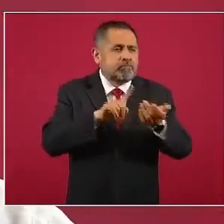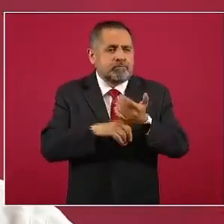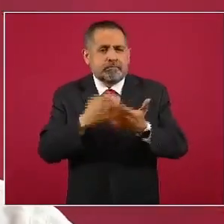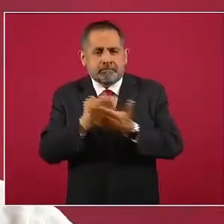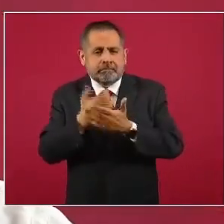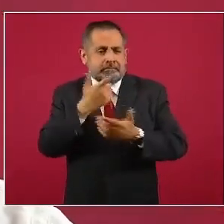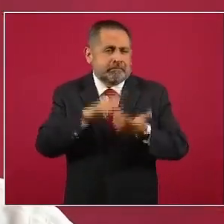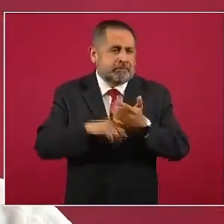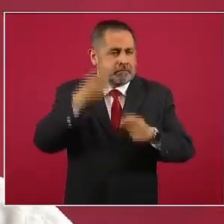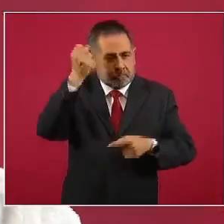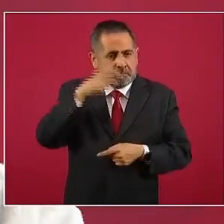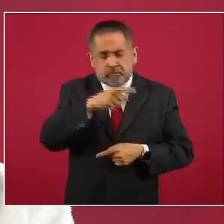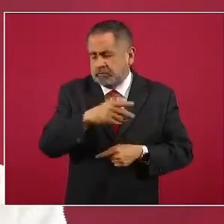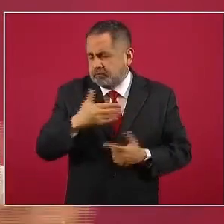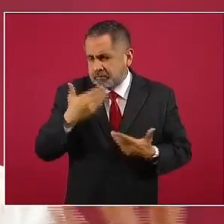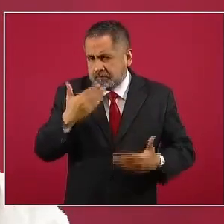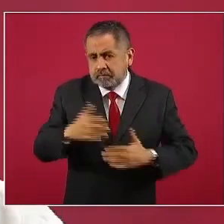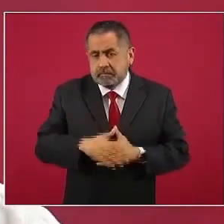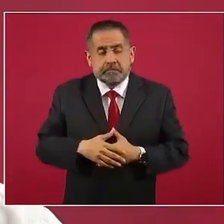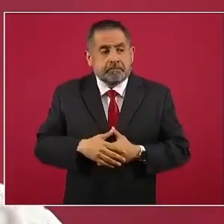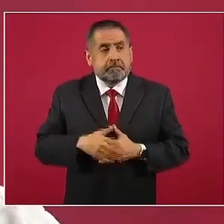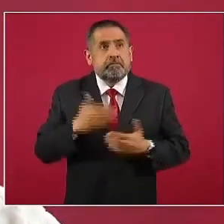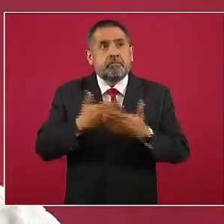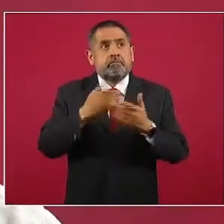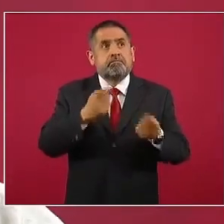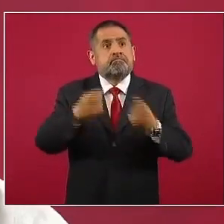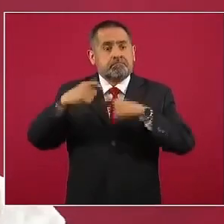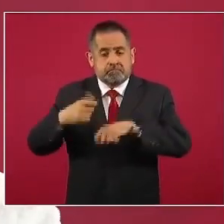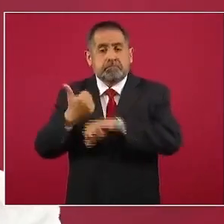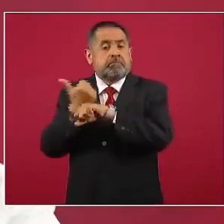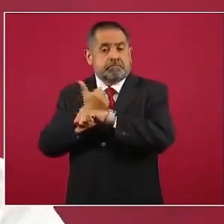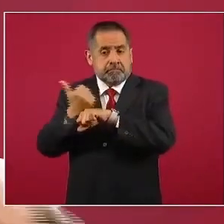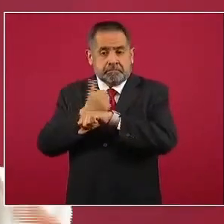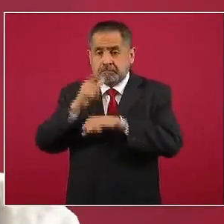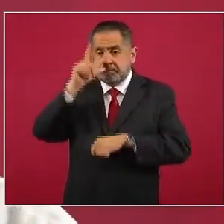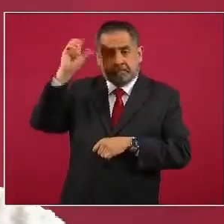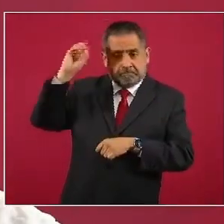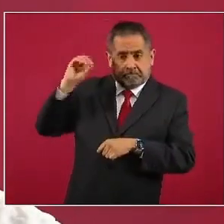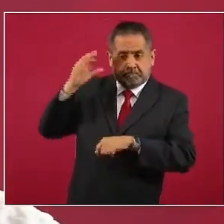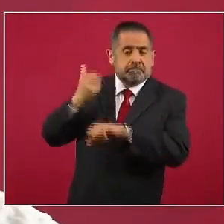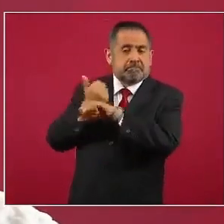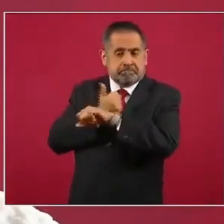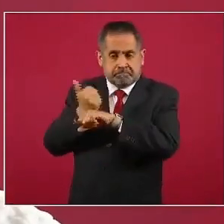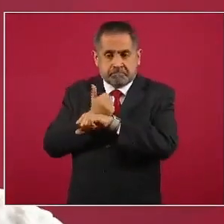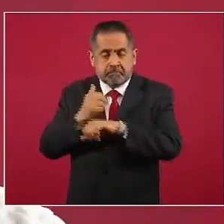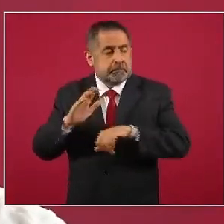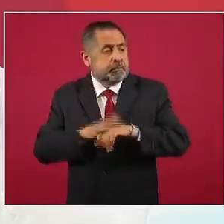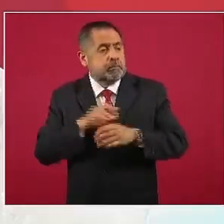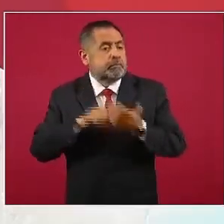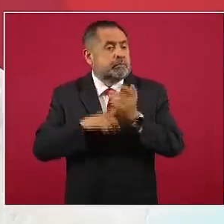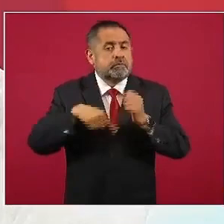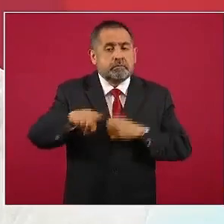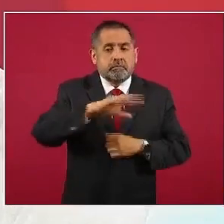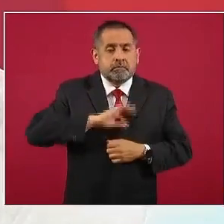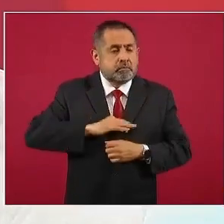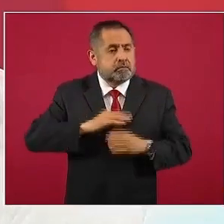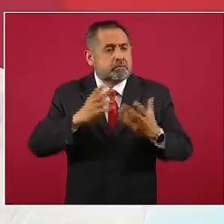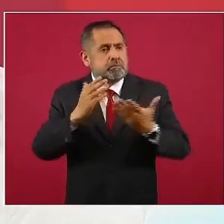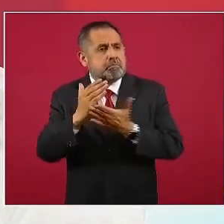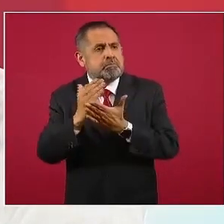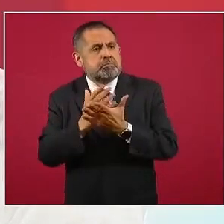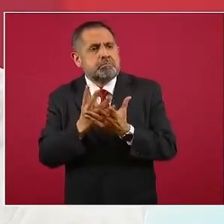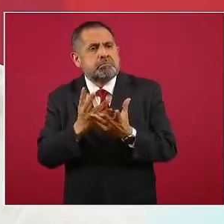del estado de Sinaloa. Sinaloa pasa ya al semáforo amarillo finalmente, porque los niveles de transmisión se han